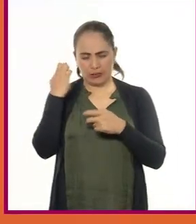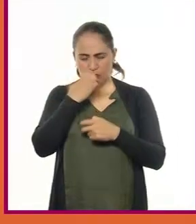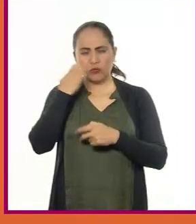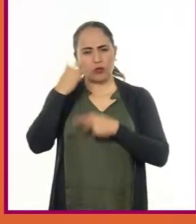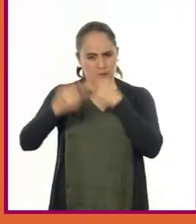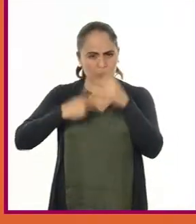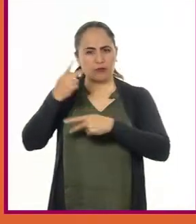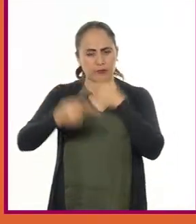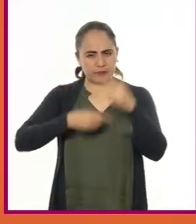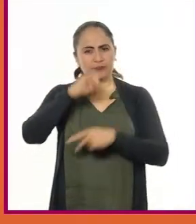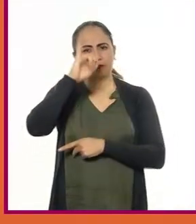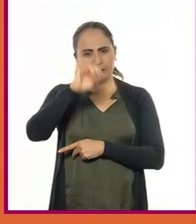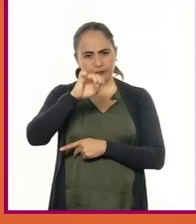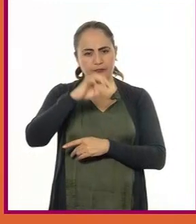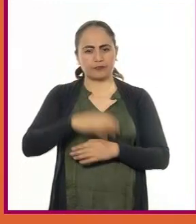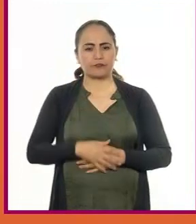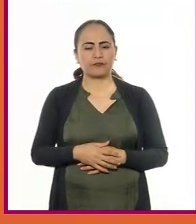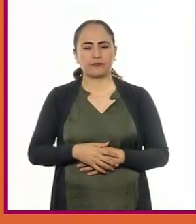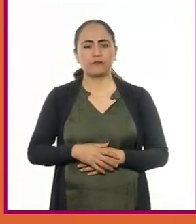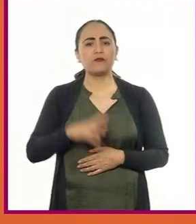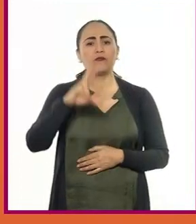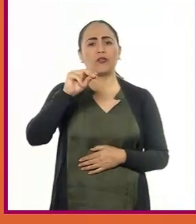escuela, contra el